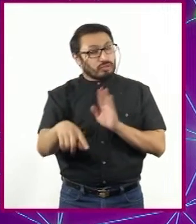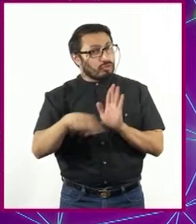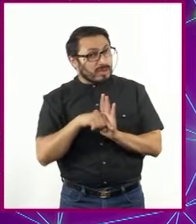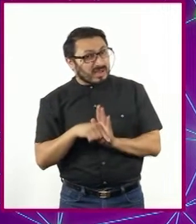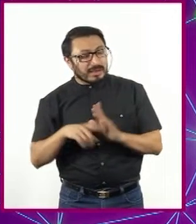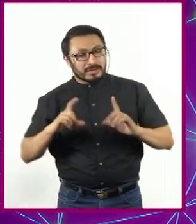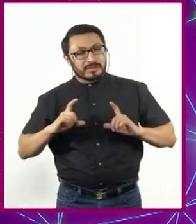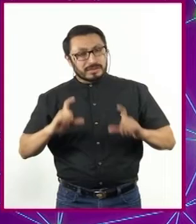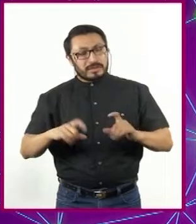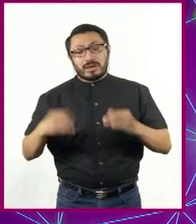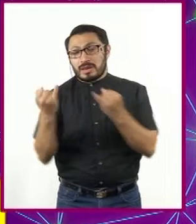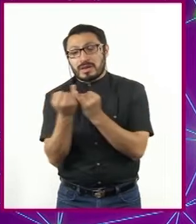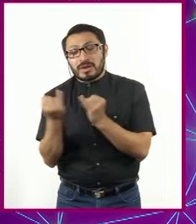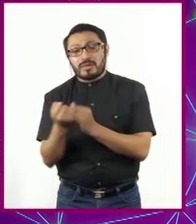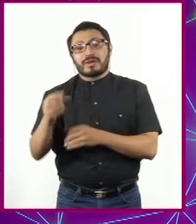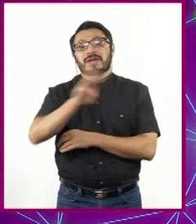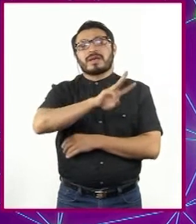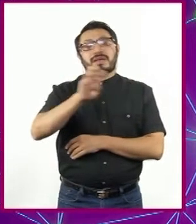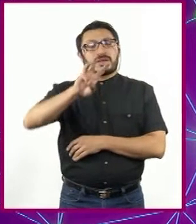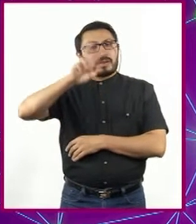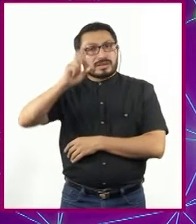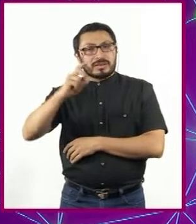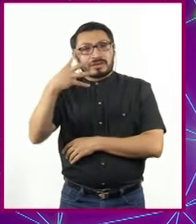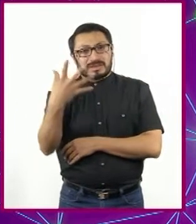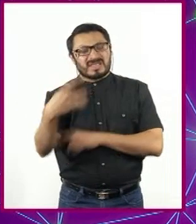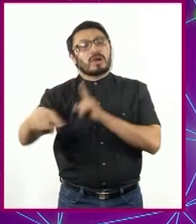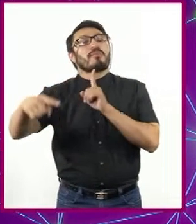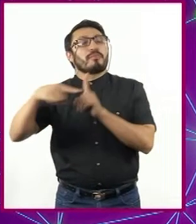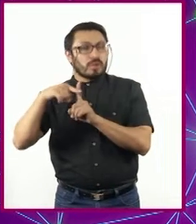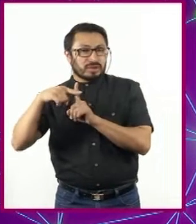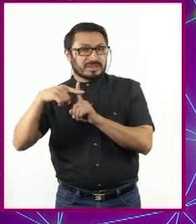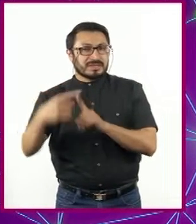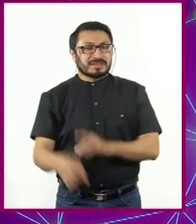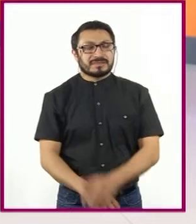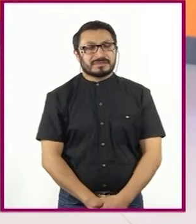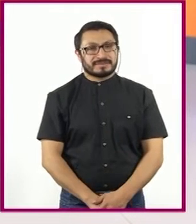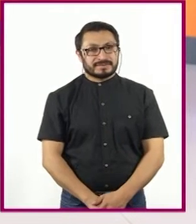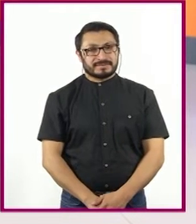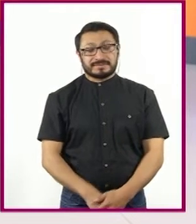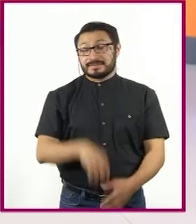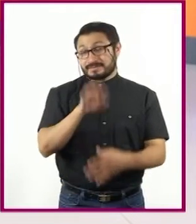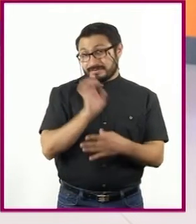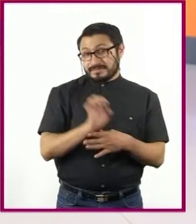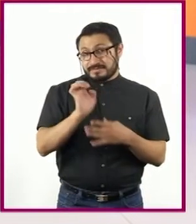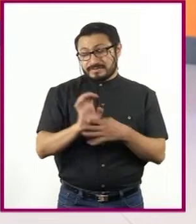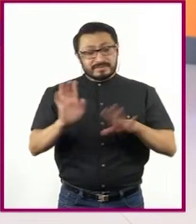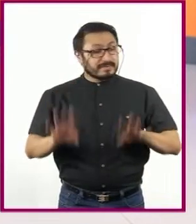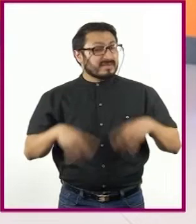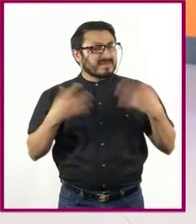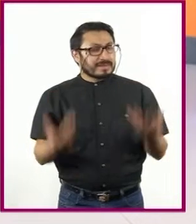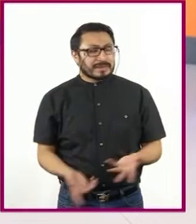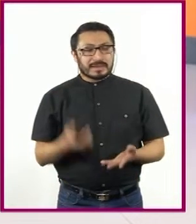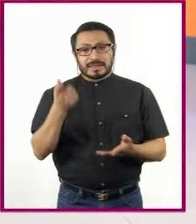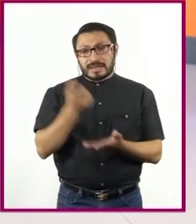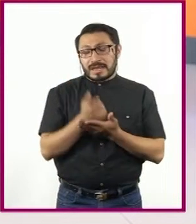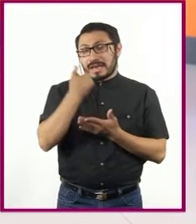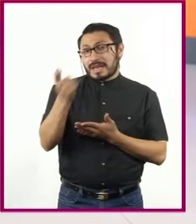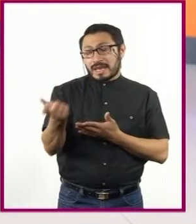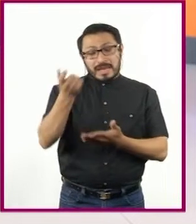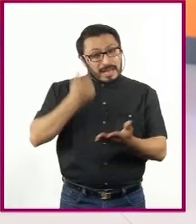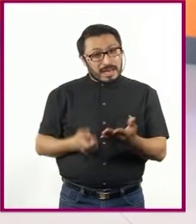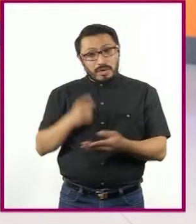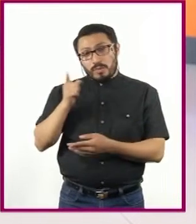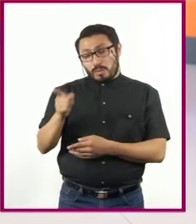negativo es igual a 335 positivo. Por lo tanto, el cobro que tuvieron que